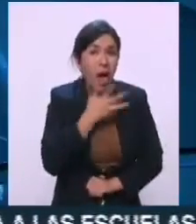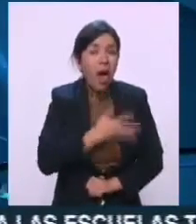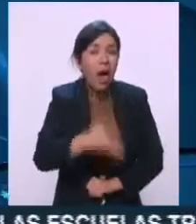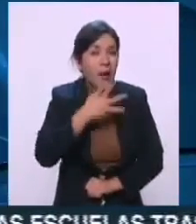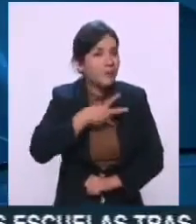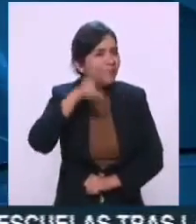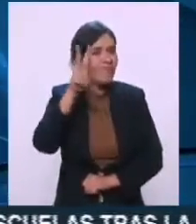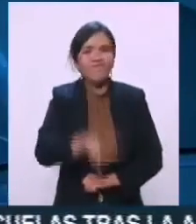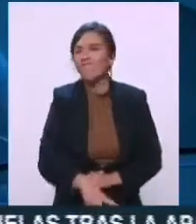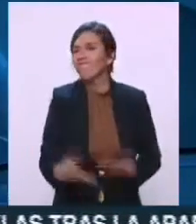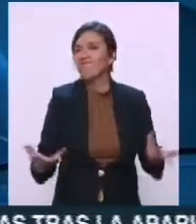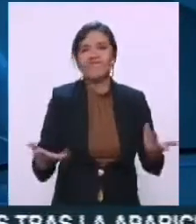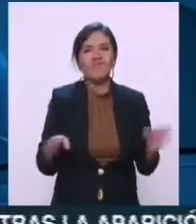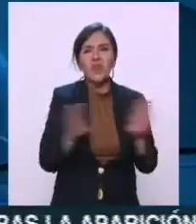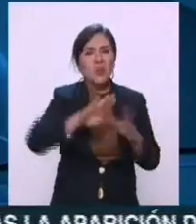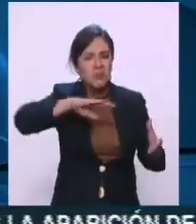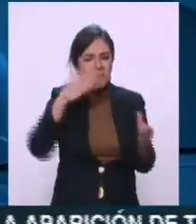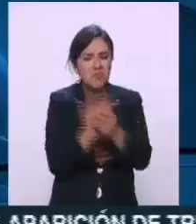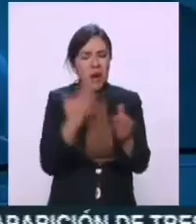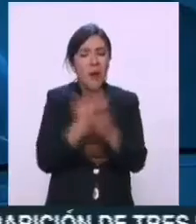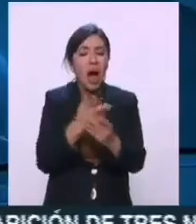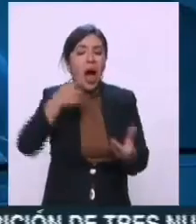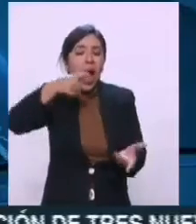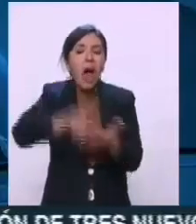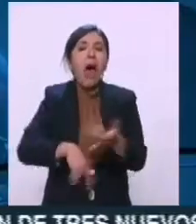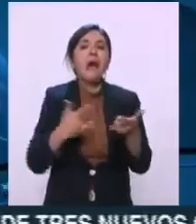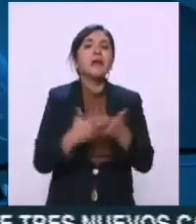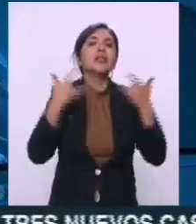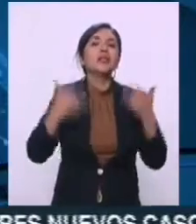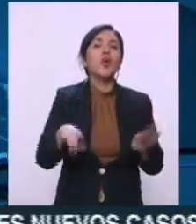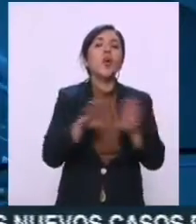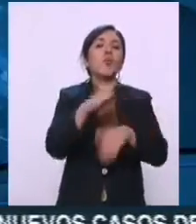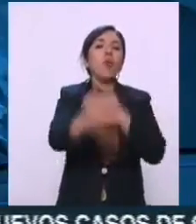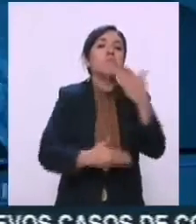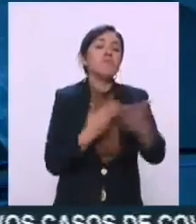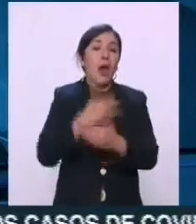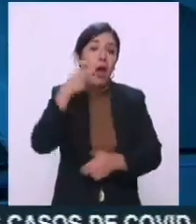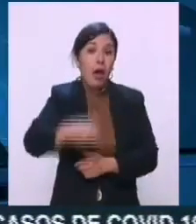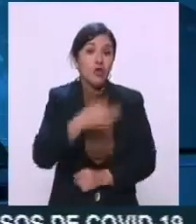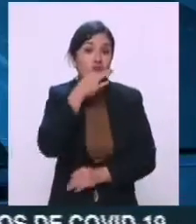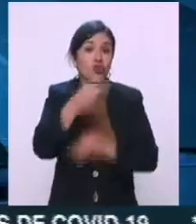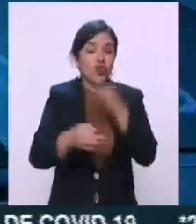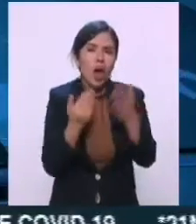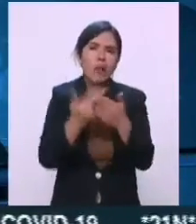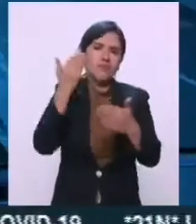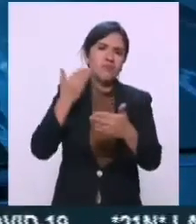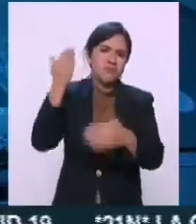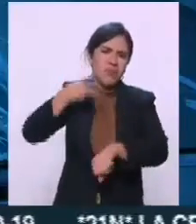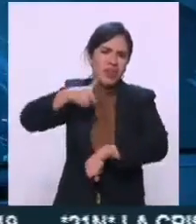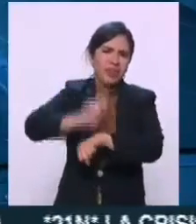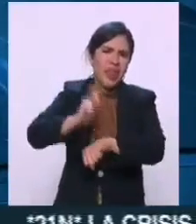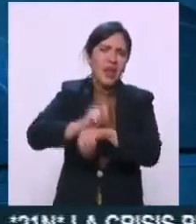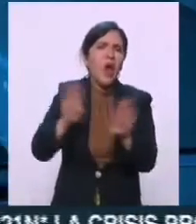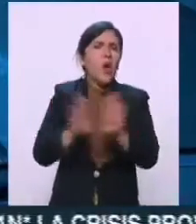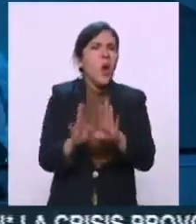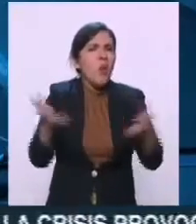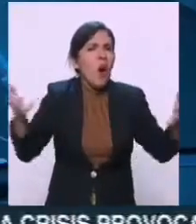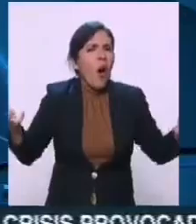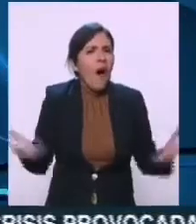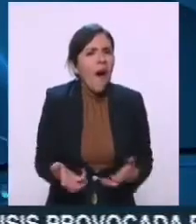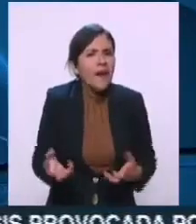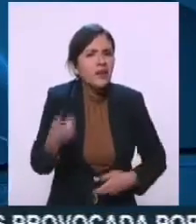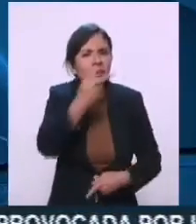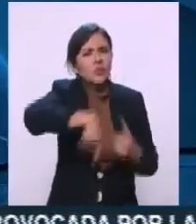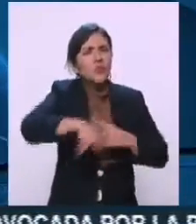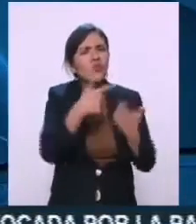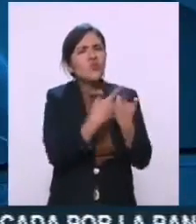de verdad son un documento histórico que presentaste en nuestro noticiario hace un par de días, de cómo actuaron